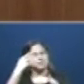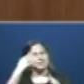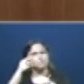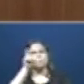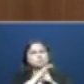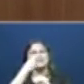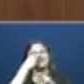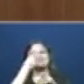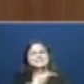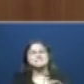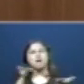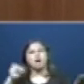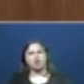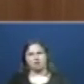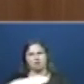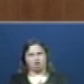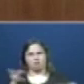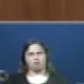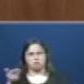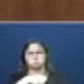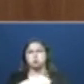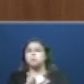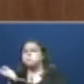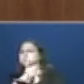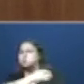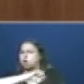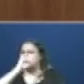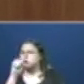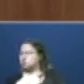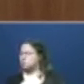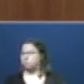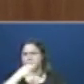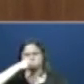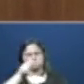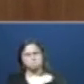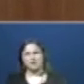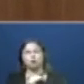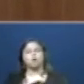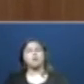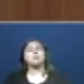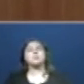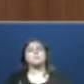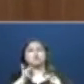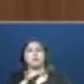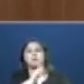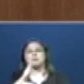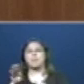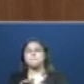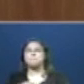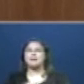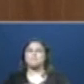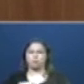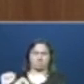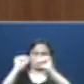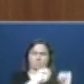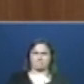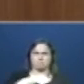general y que entendemos que ninguna alternativa es comparable a la democracia representativa como cauce para articular y defender